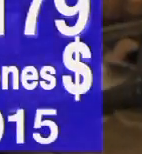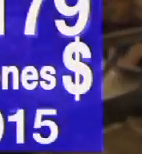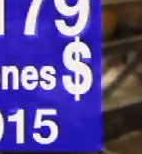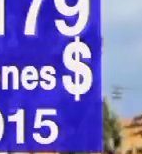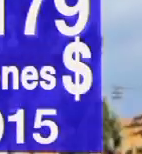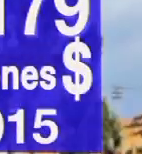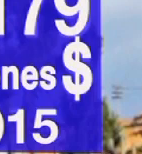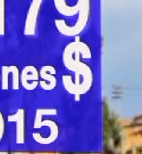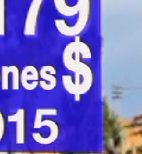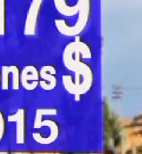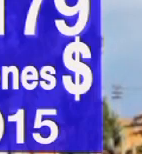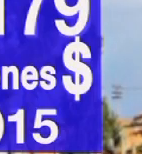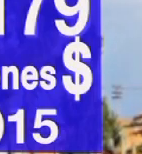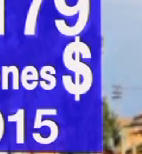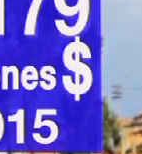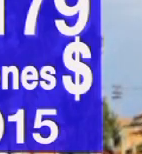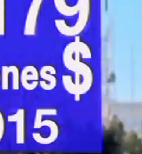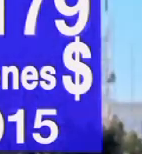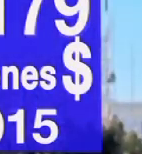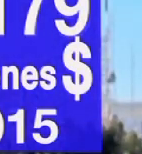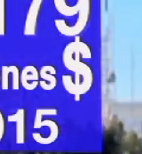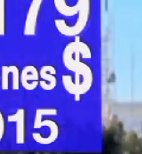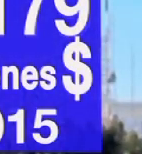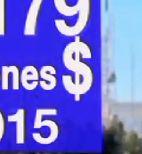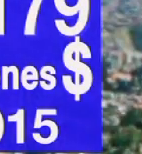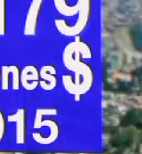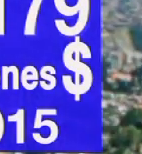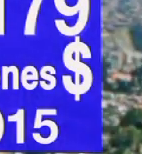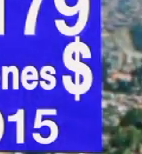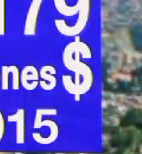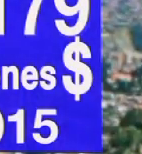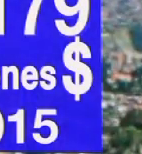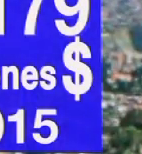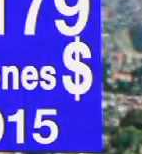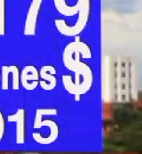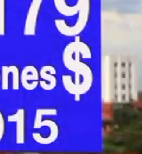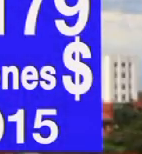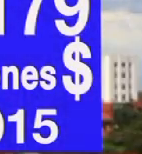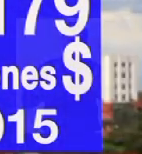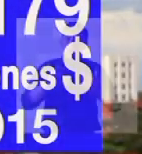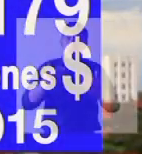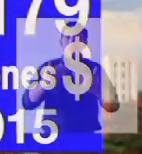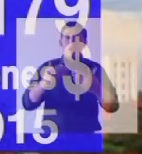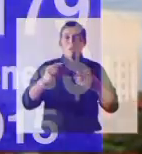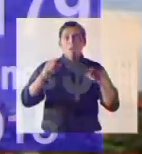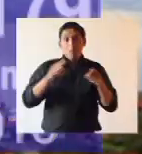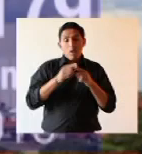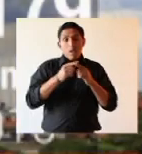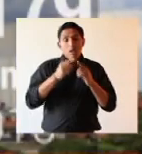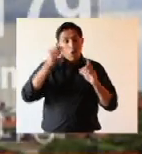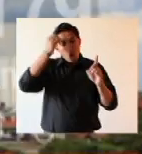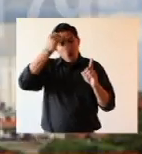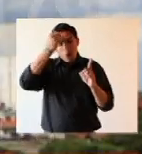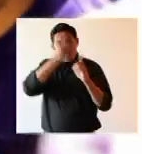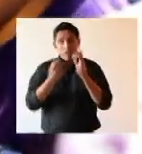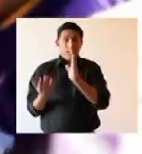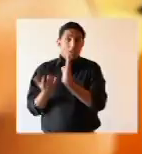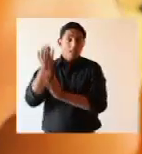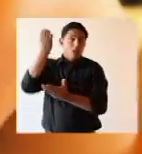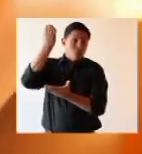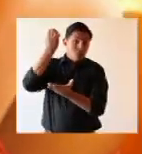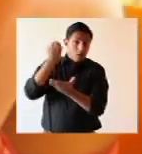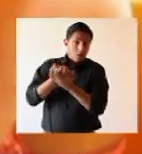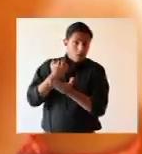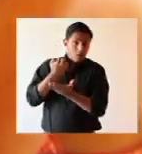a 6.179 millones de dólares de inversión pública. El motor del crecimiento económico